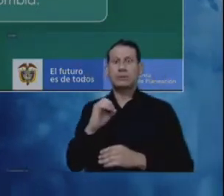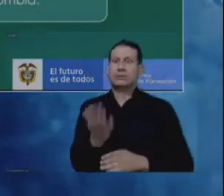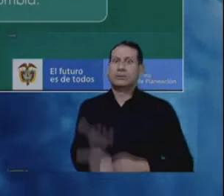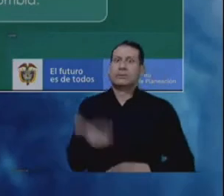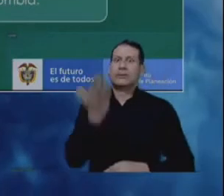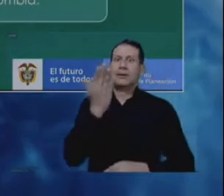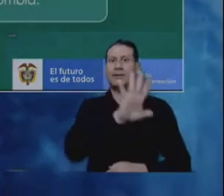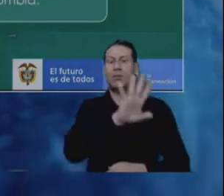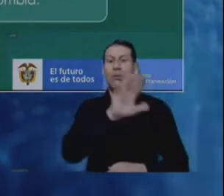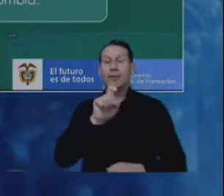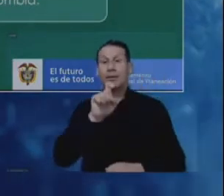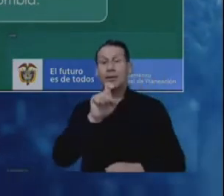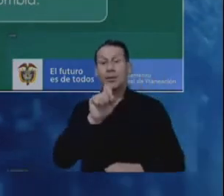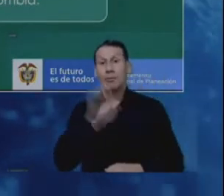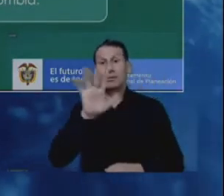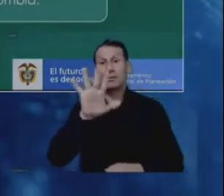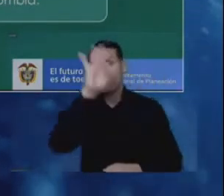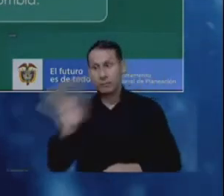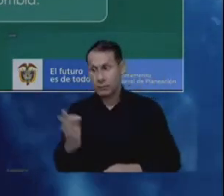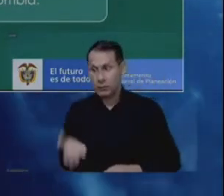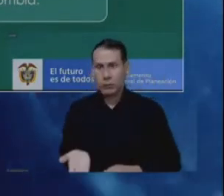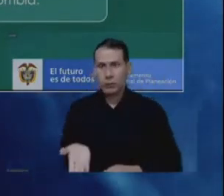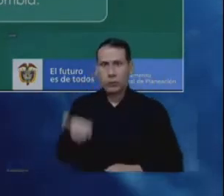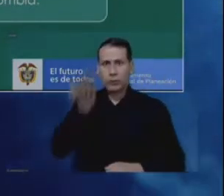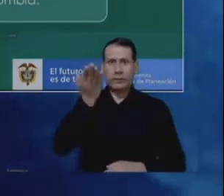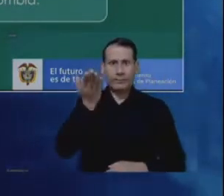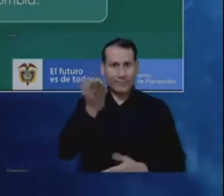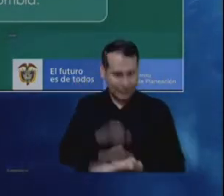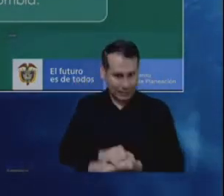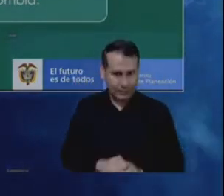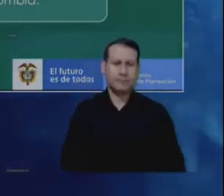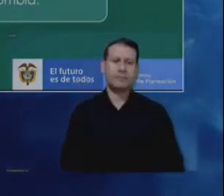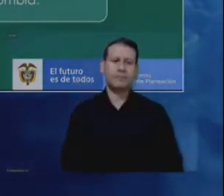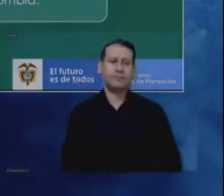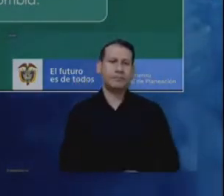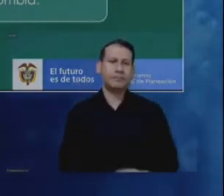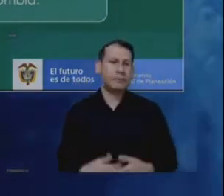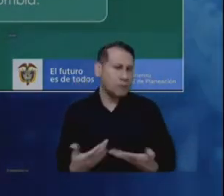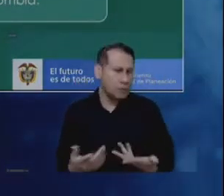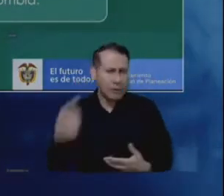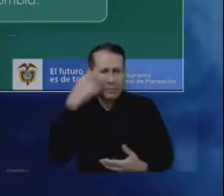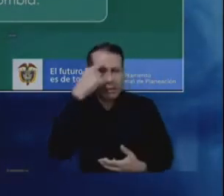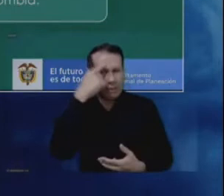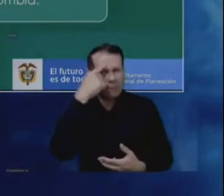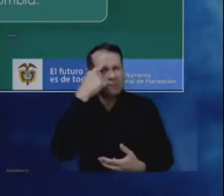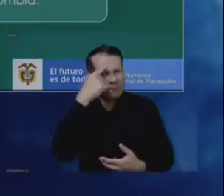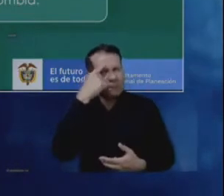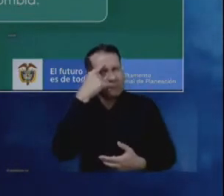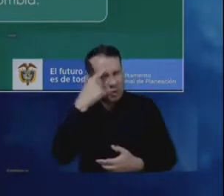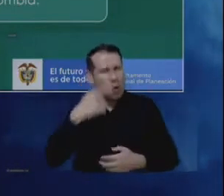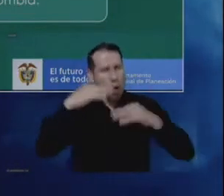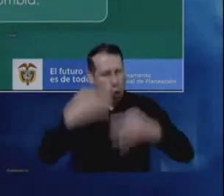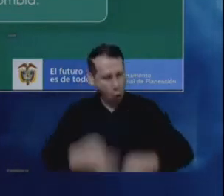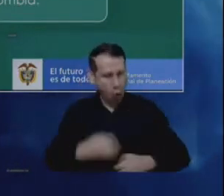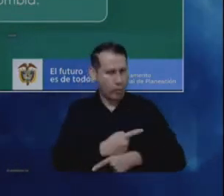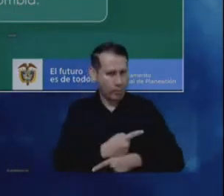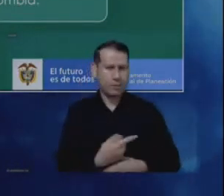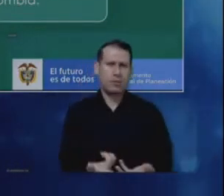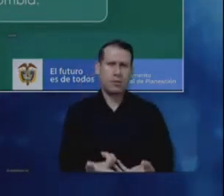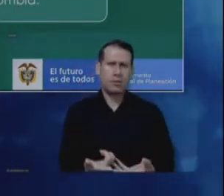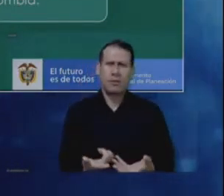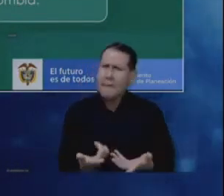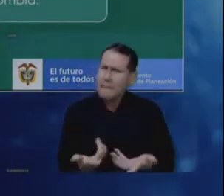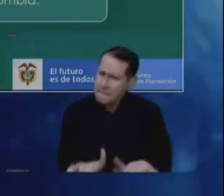56,5%. Ese es el avance que se tiene. Y listo, pensemos que se puede cumplir, pero recordemos que independiente de que se vaya a cumplir, todavía va a seguir existiendo una